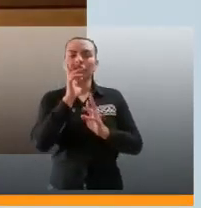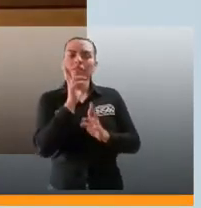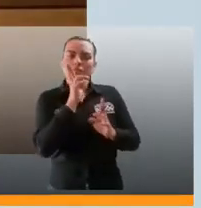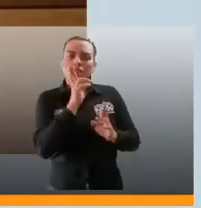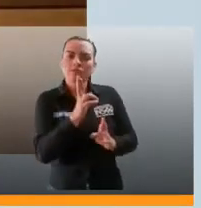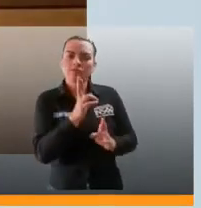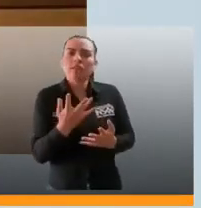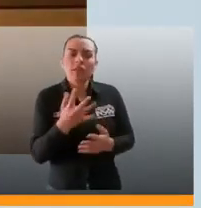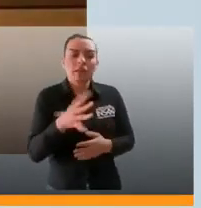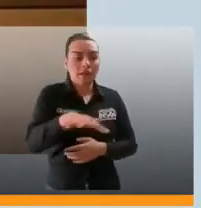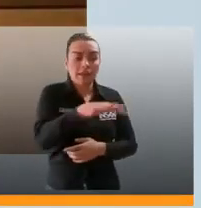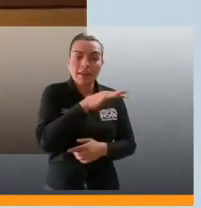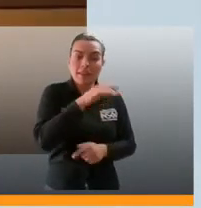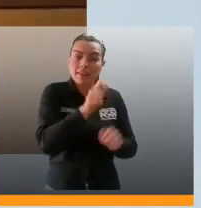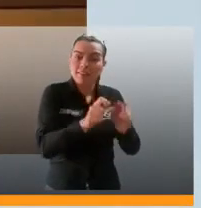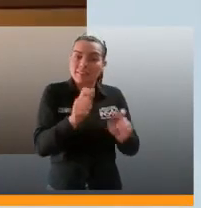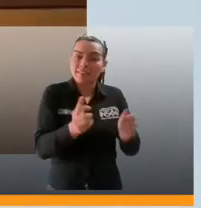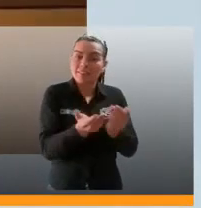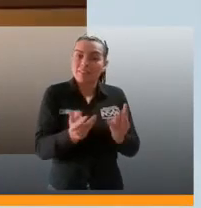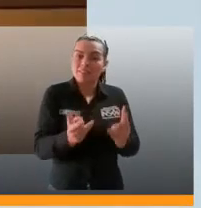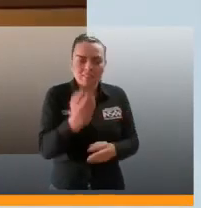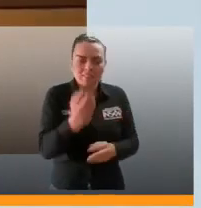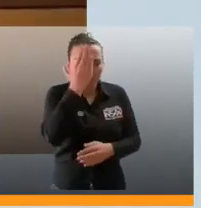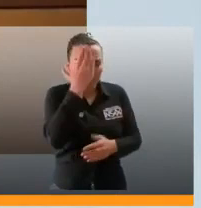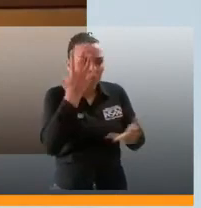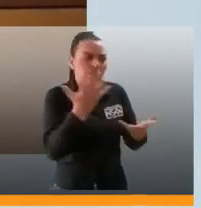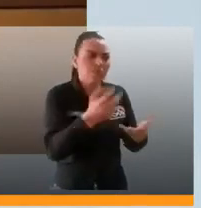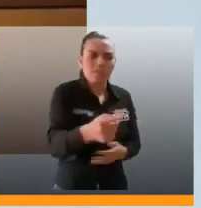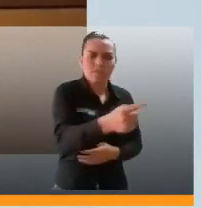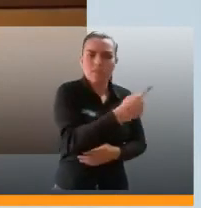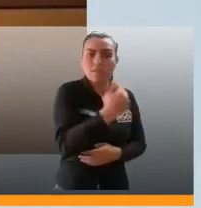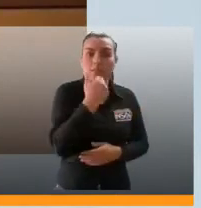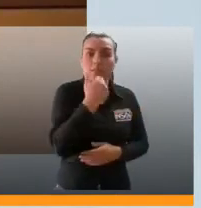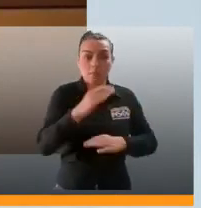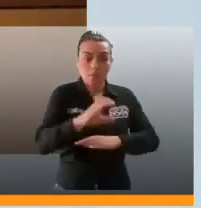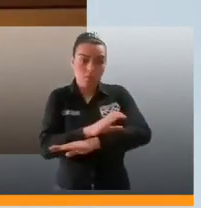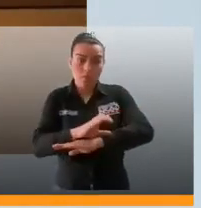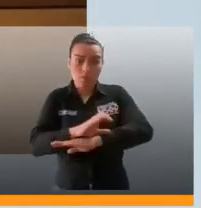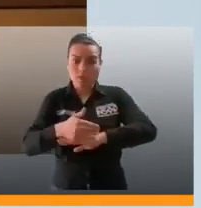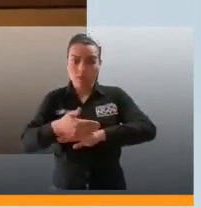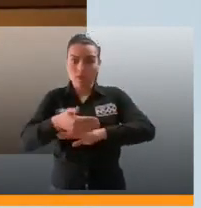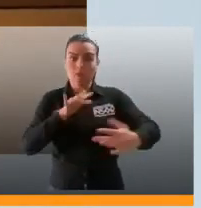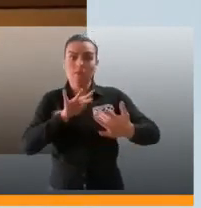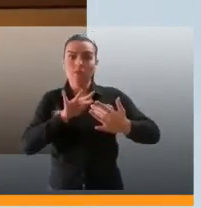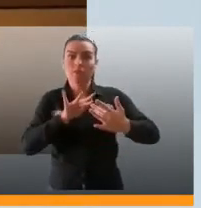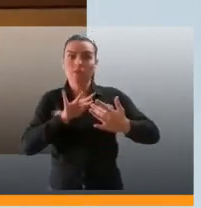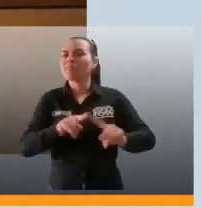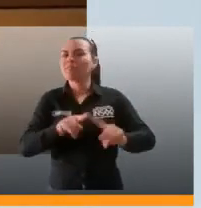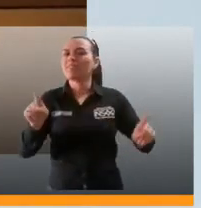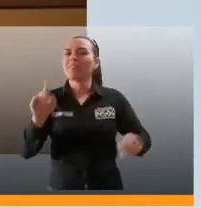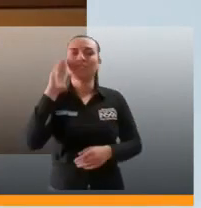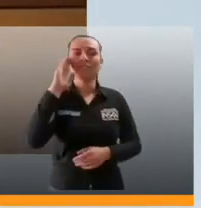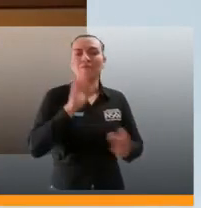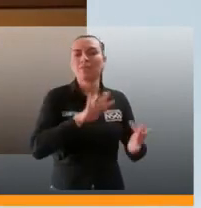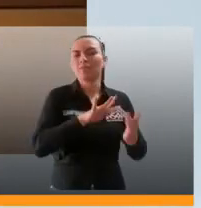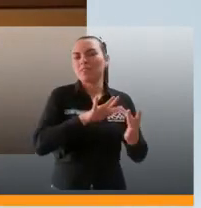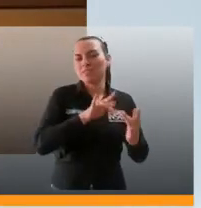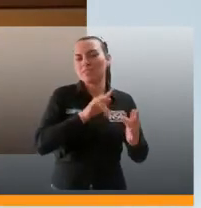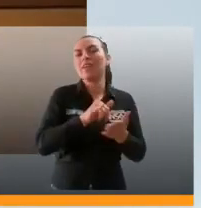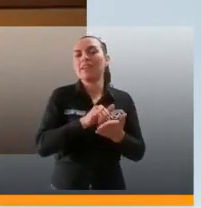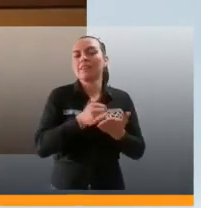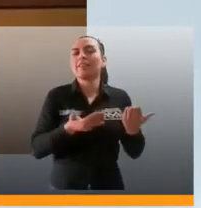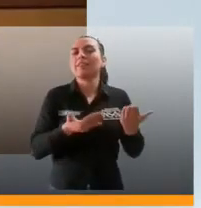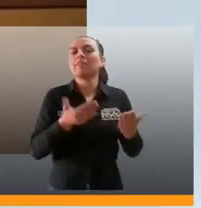mismo cuando nuestros estudiantes se conectan desde un celular que desde un computador, dependiendo de la temática que trabajemos. Entonces, cuando